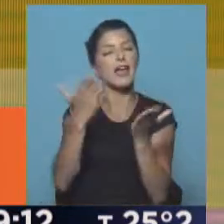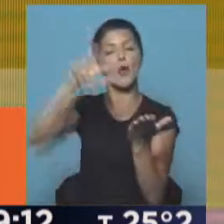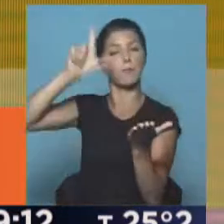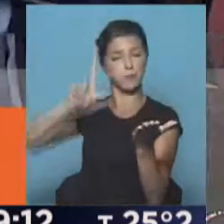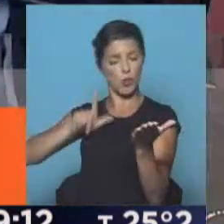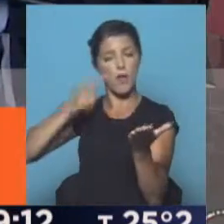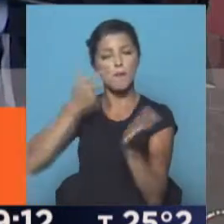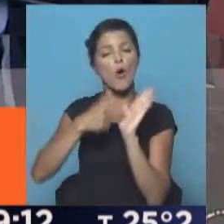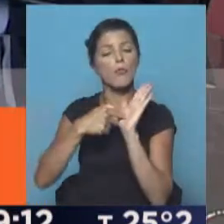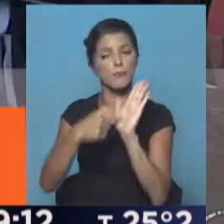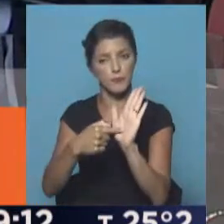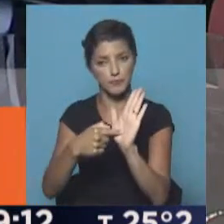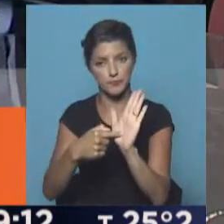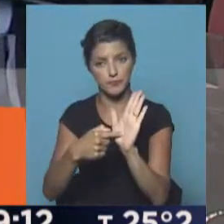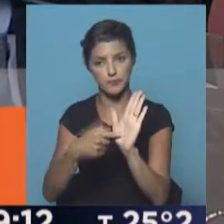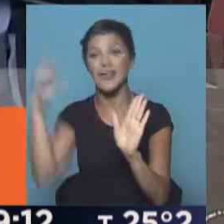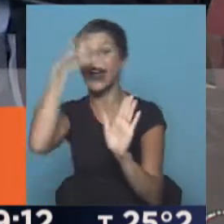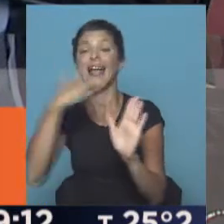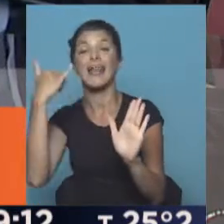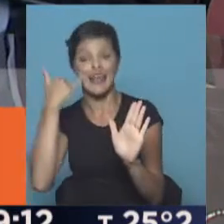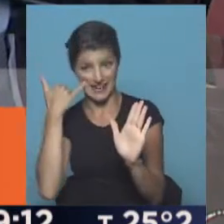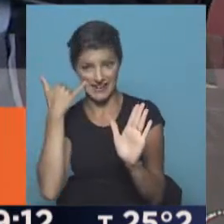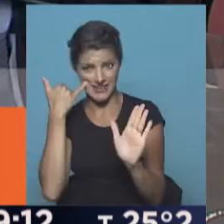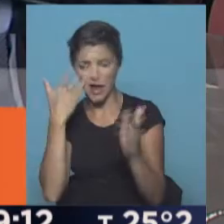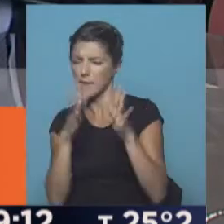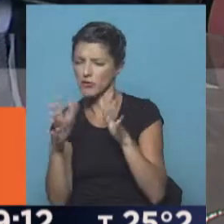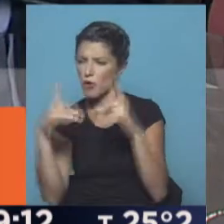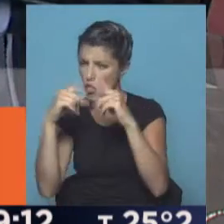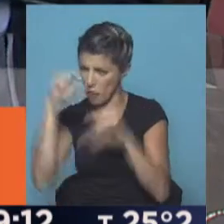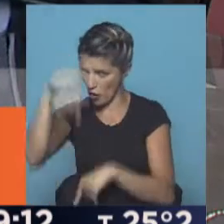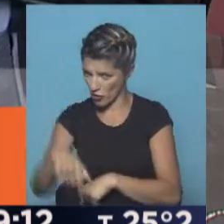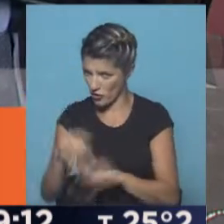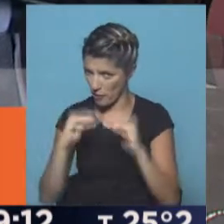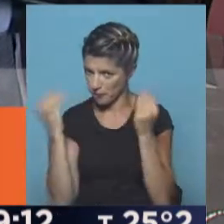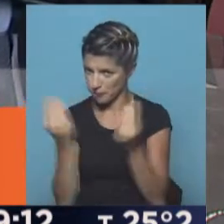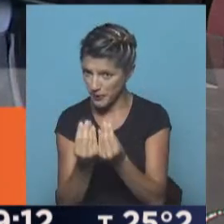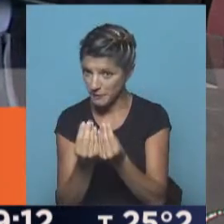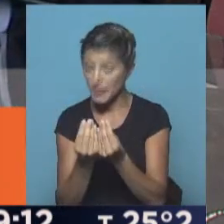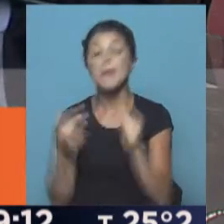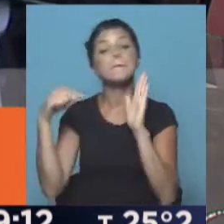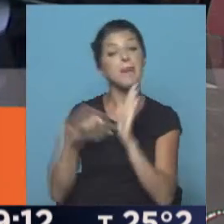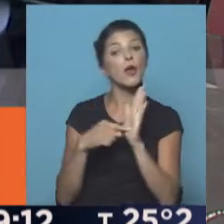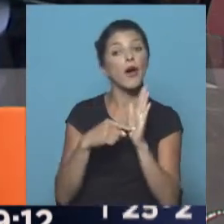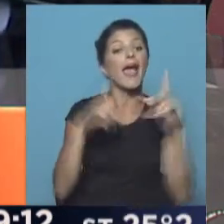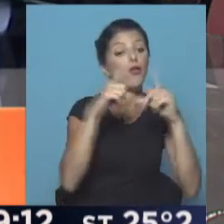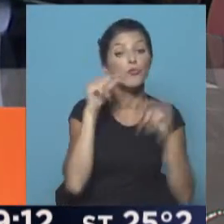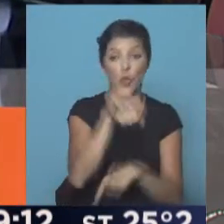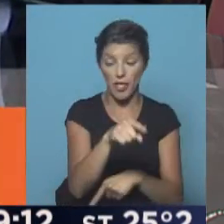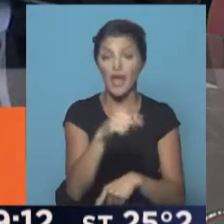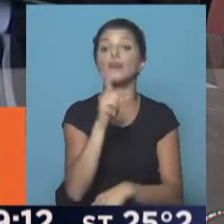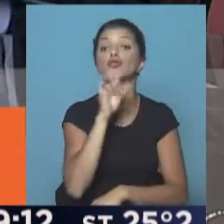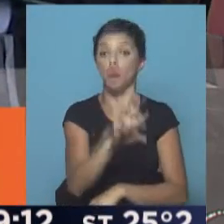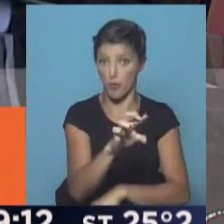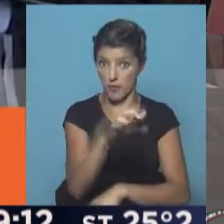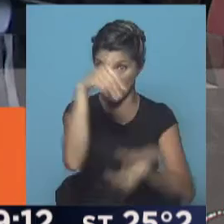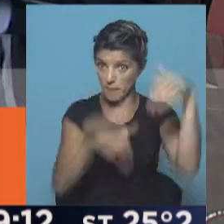cifra que obtuvo Hillary Clinton fue más o menos la que anticipaban las encuestas, mientras que la cifra que obtuvo Donald